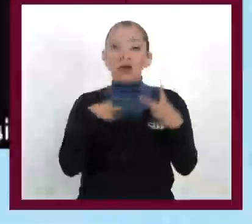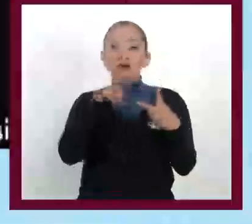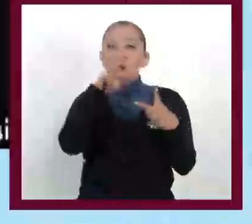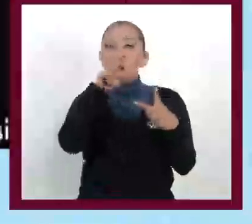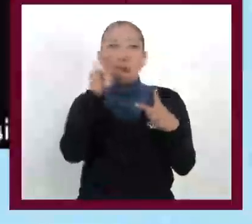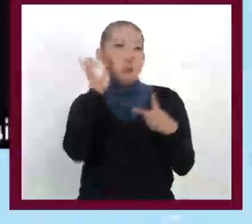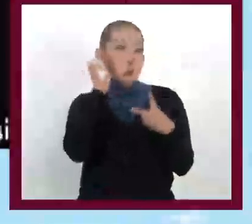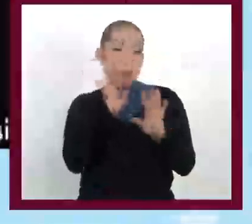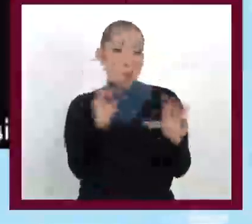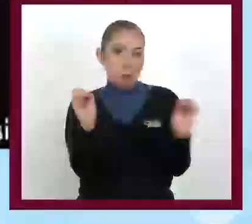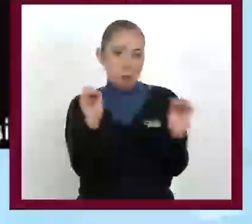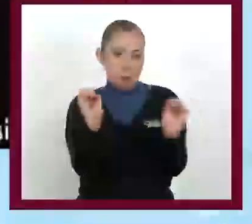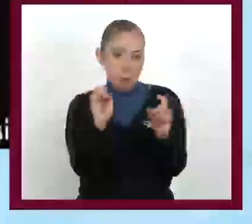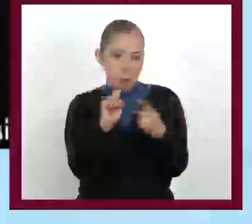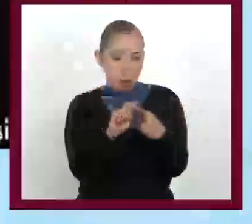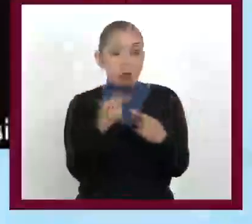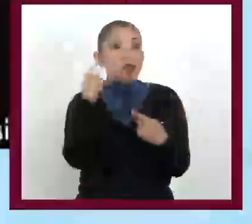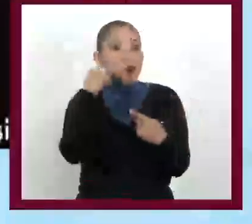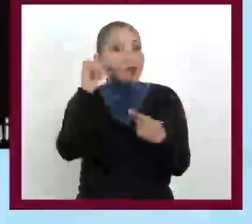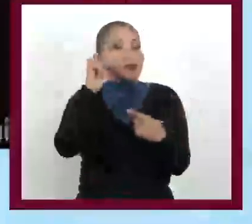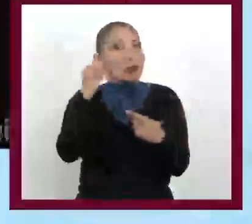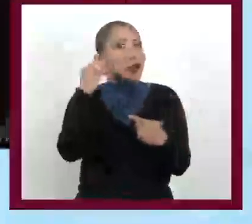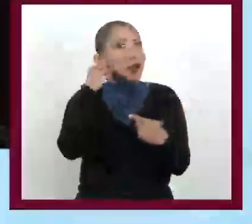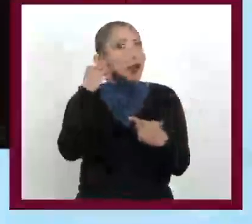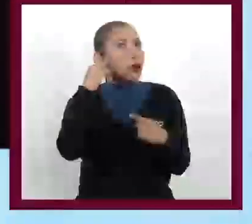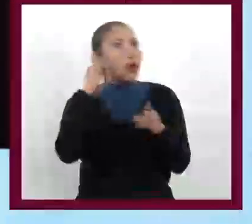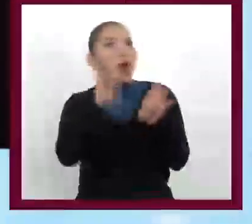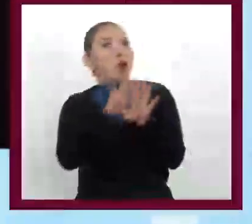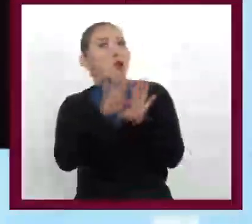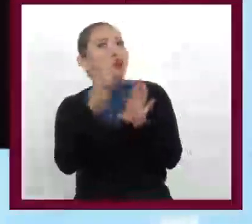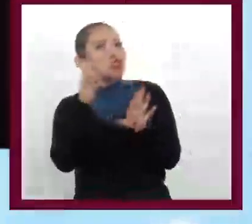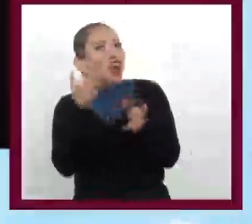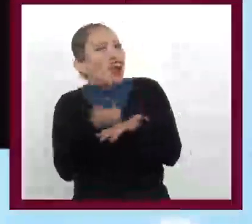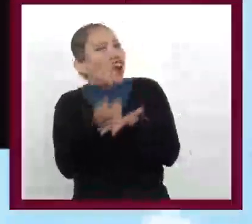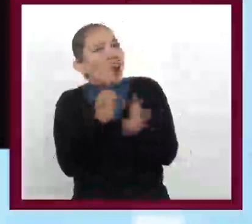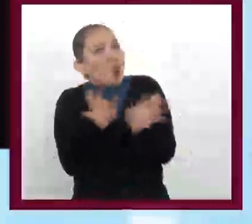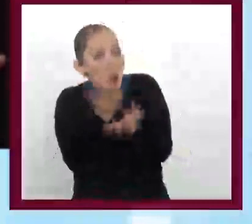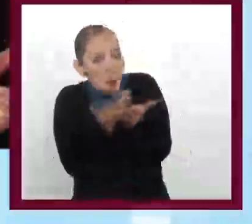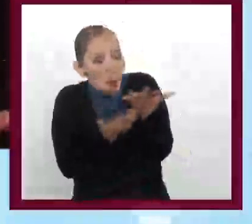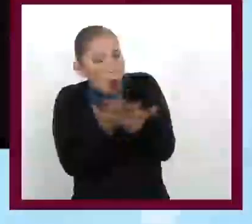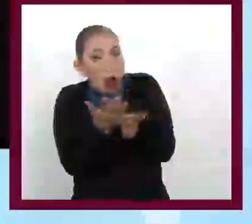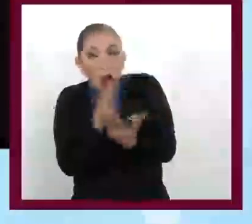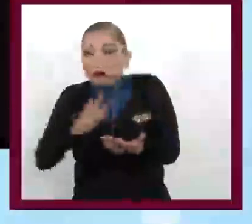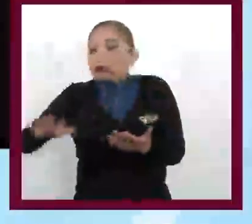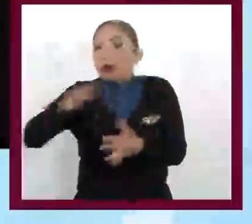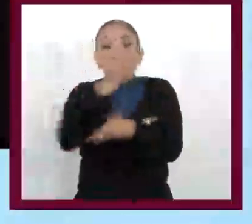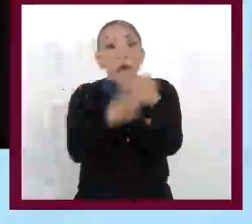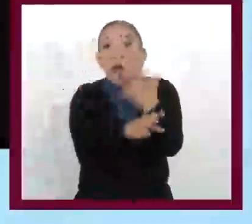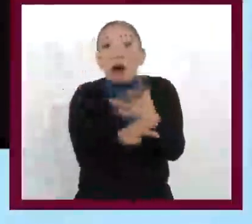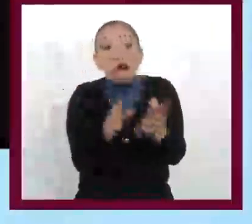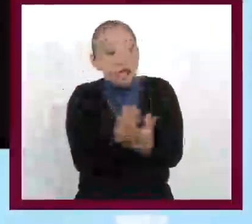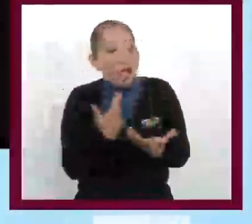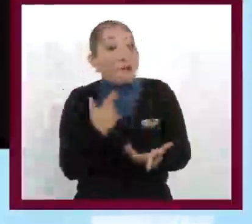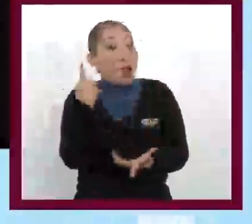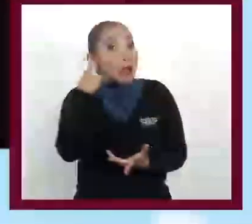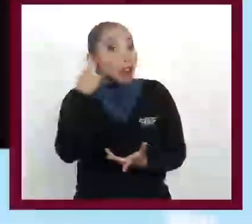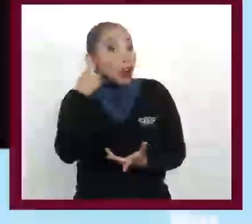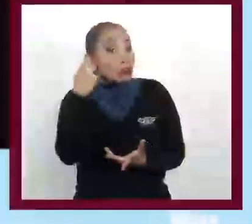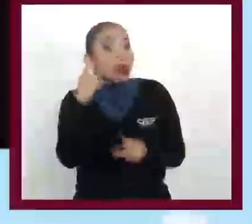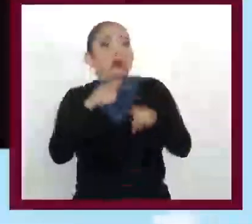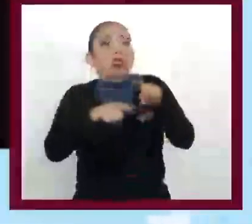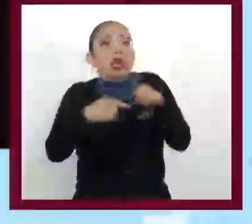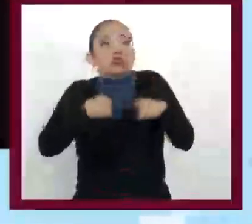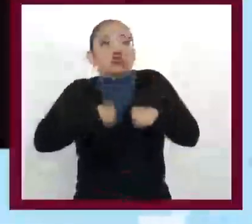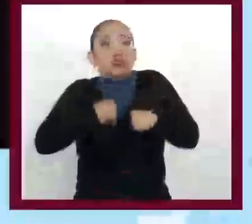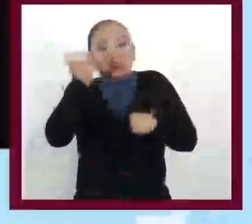silencios normalmente no se escuchan. Los sonidos sí. ¿Y cómo podemos hacer sonidos? Pues con todo lo que nos rodea. Realmente para hacer